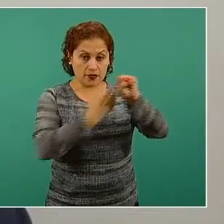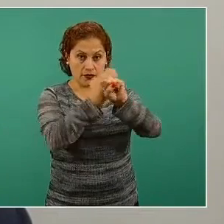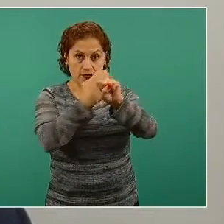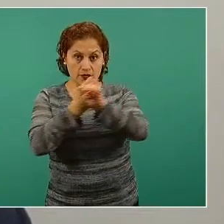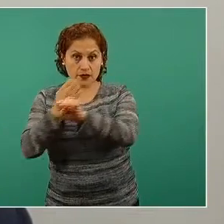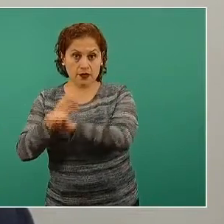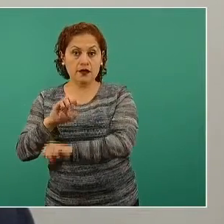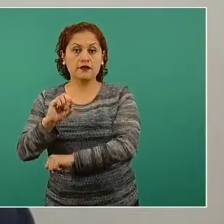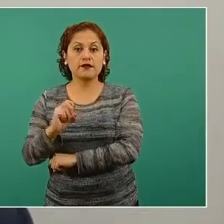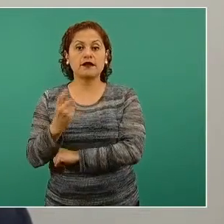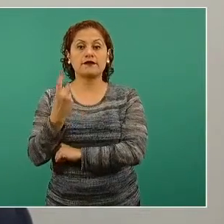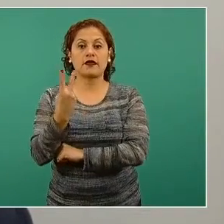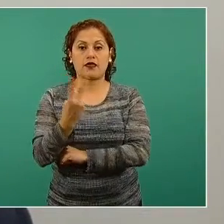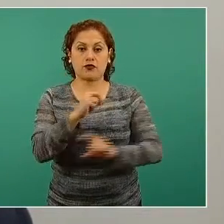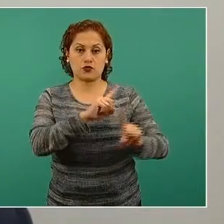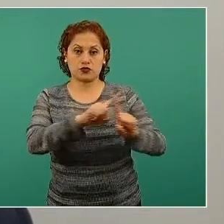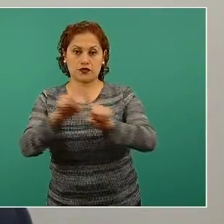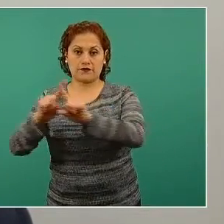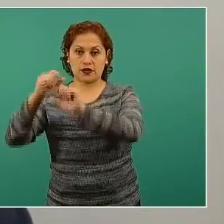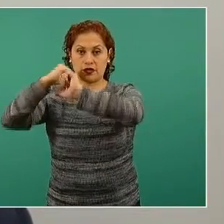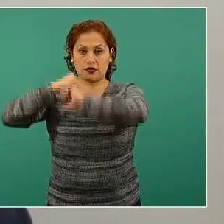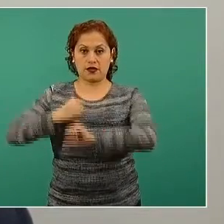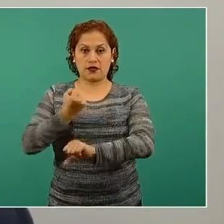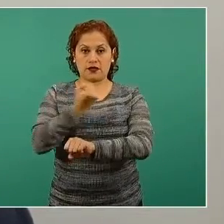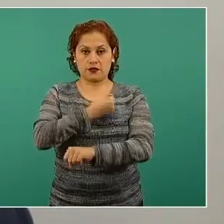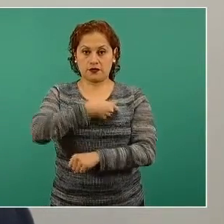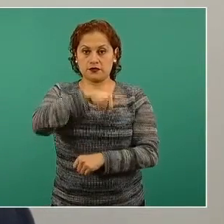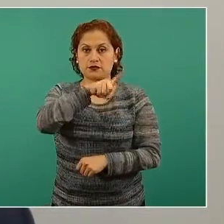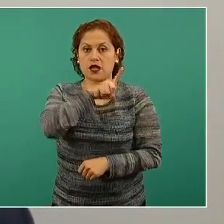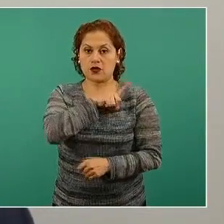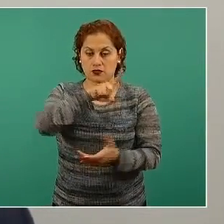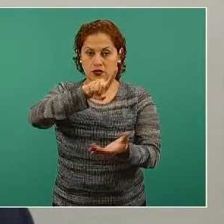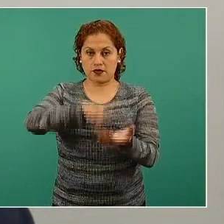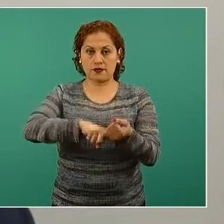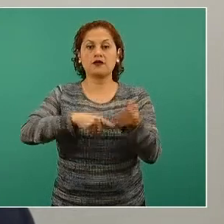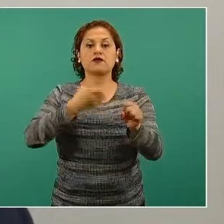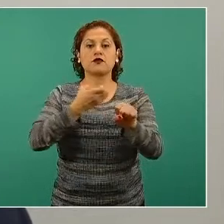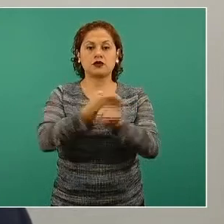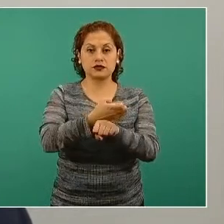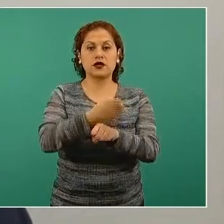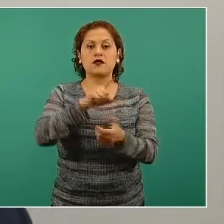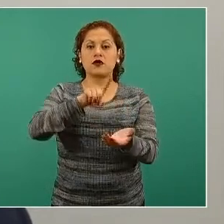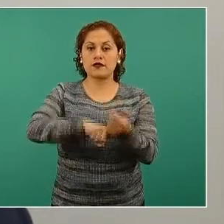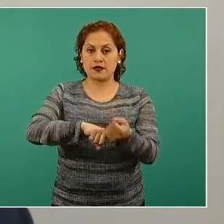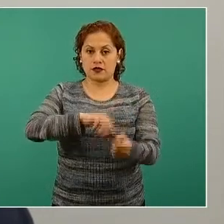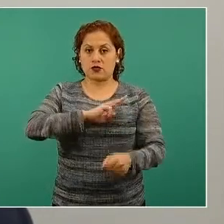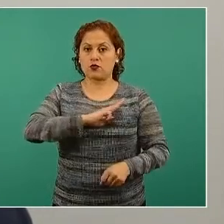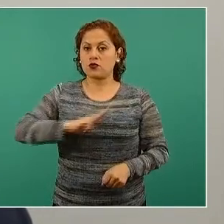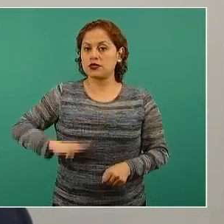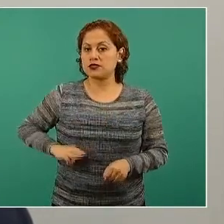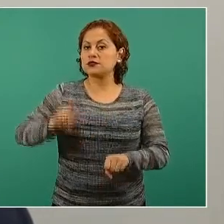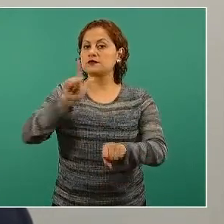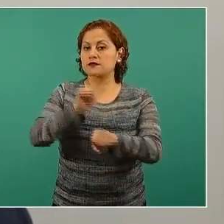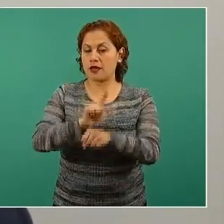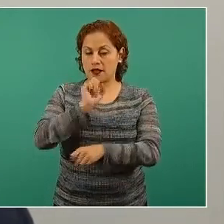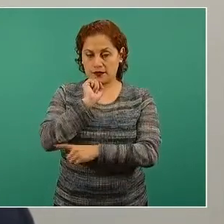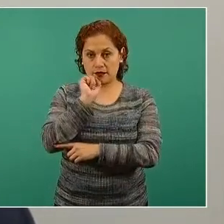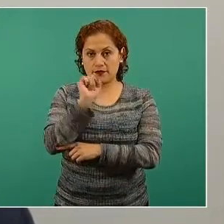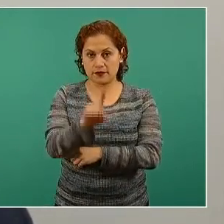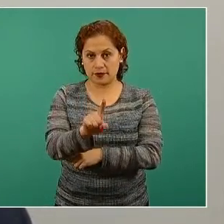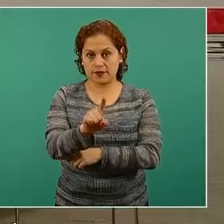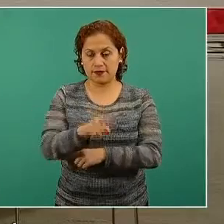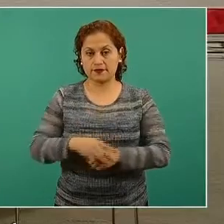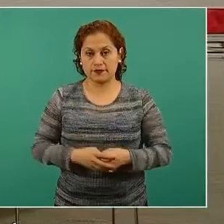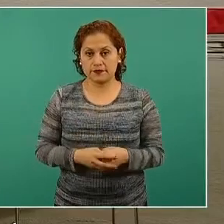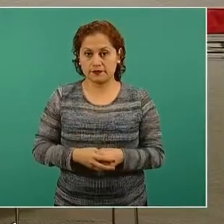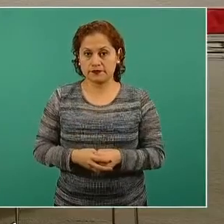autoridades sanitarias en lo local, e inclusive también en los niveles municipales a través de ellas,